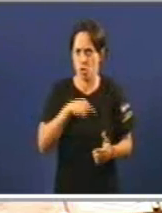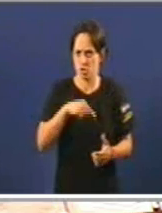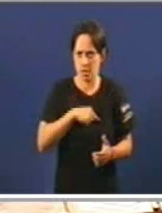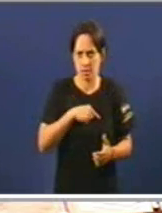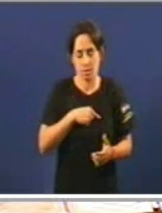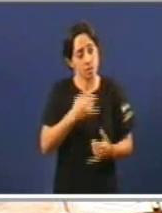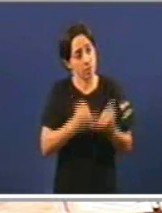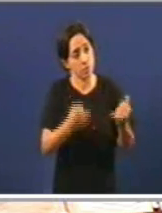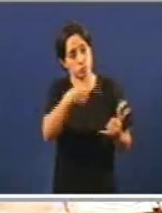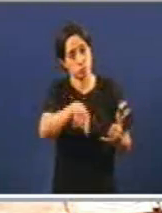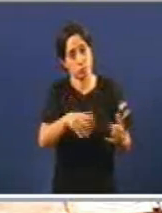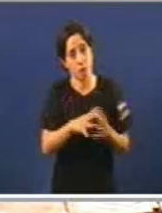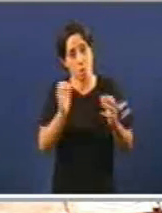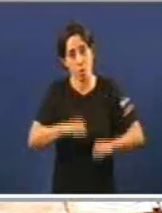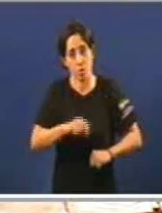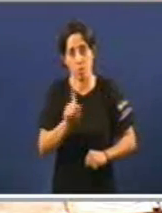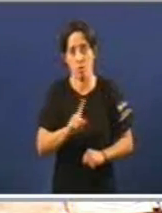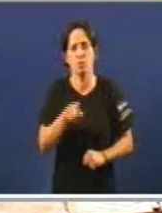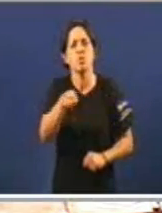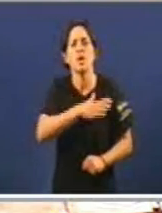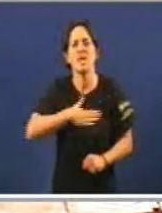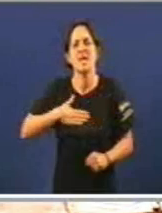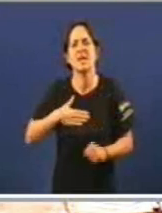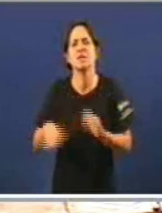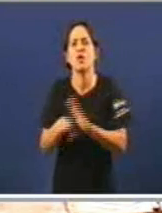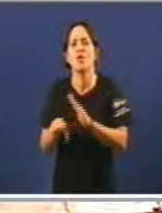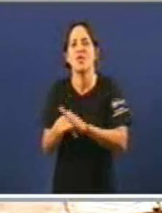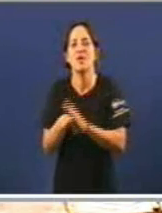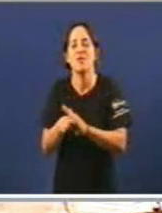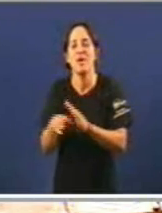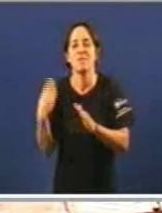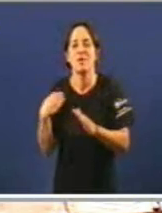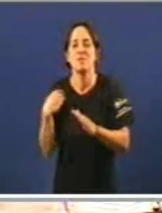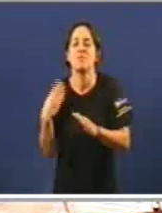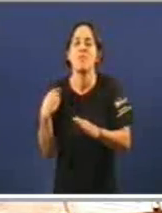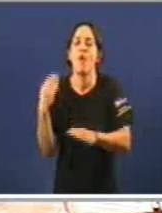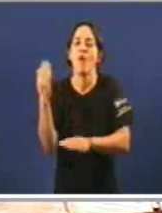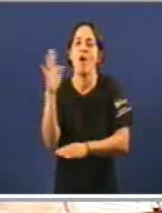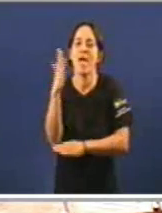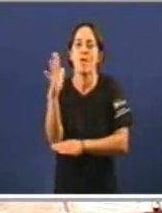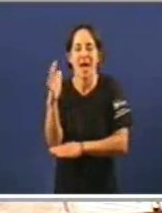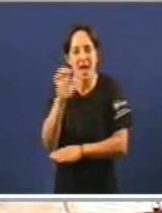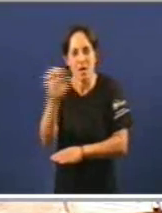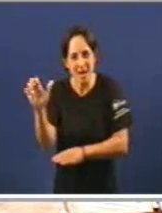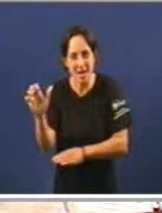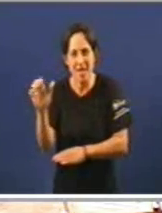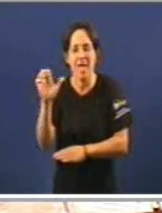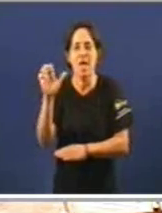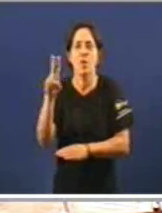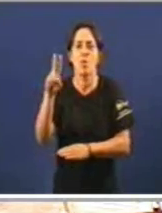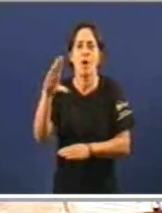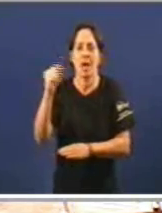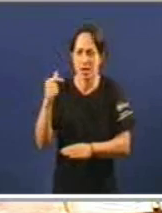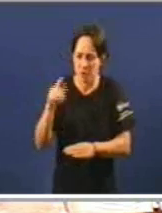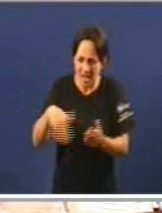de acordo. Non, vostedes o que queren é seguir implementando a plantación de eucalipto. Eu vou ter eucaliptos hasta nas macetas